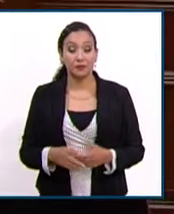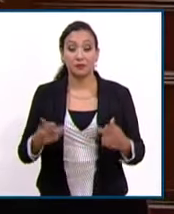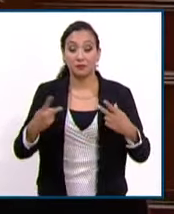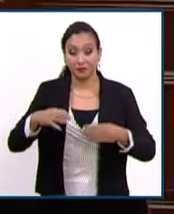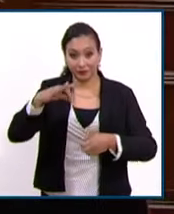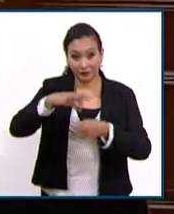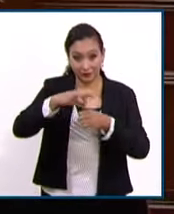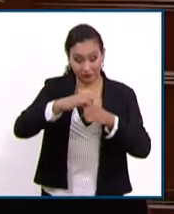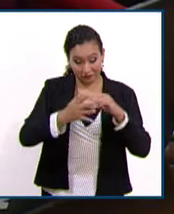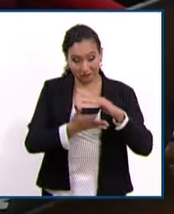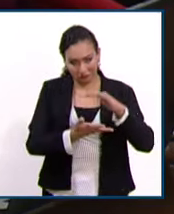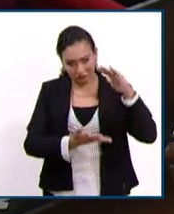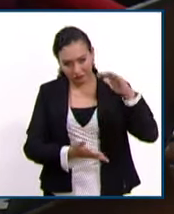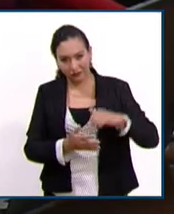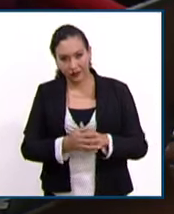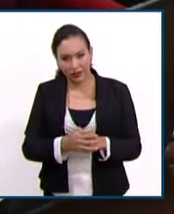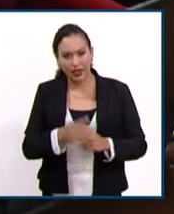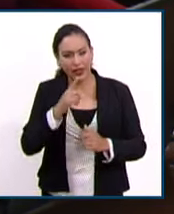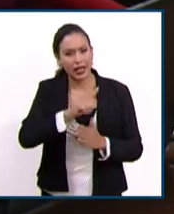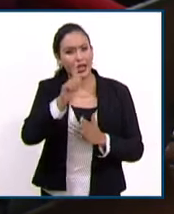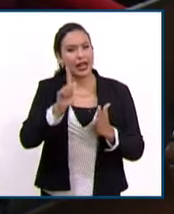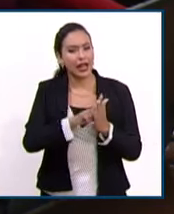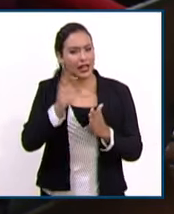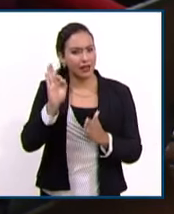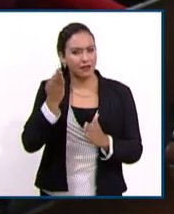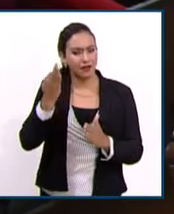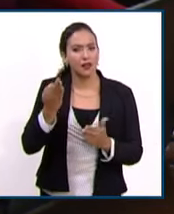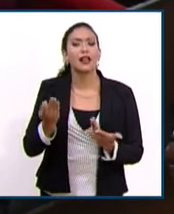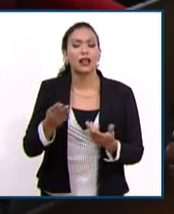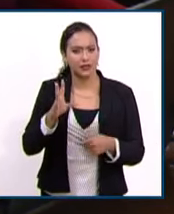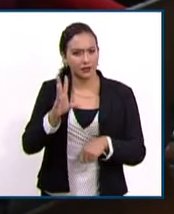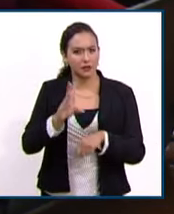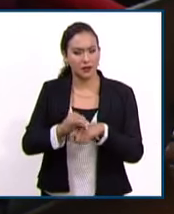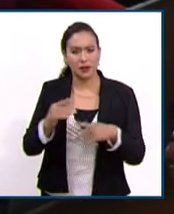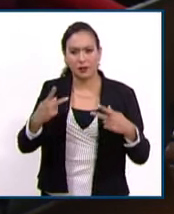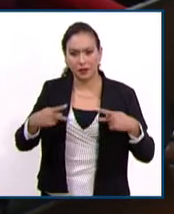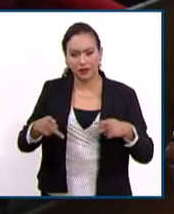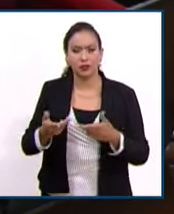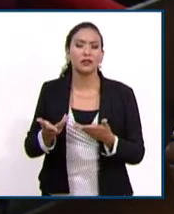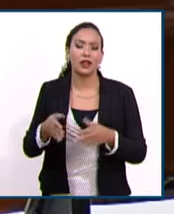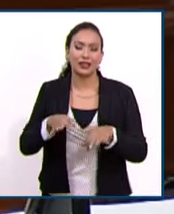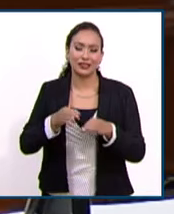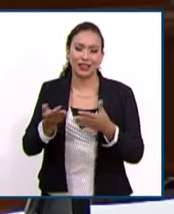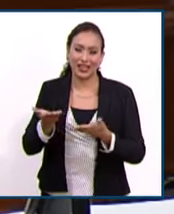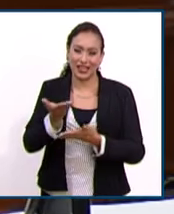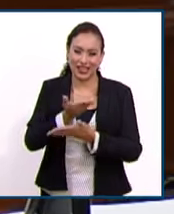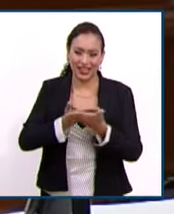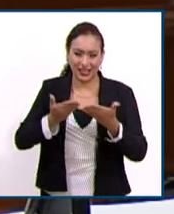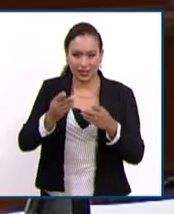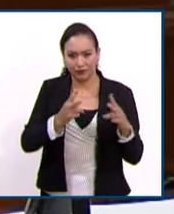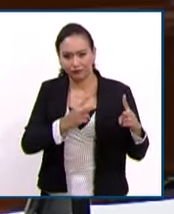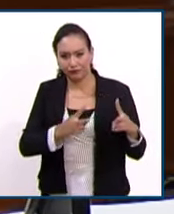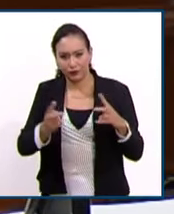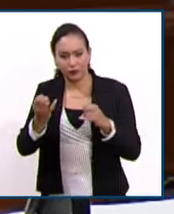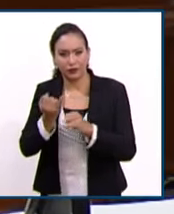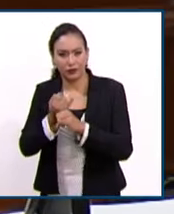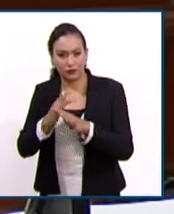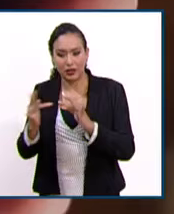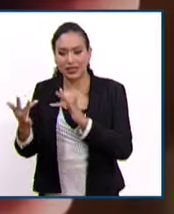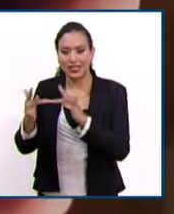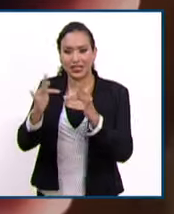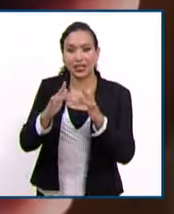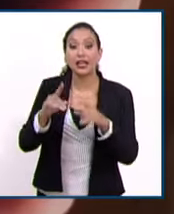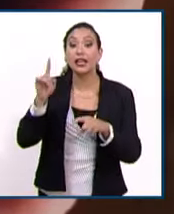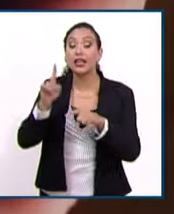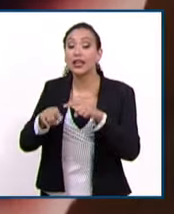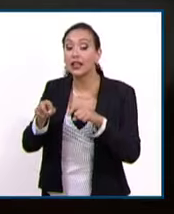votos, declaró válido el procedimiento de la Ley Federal que permite a los proveedores de servicios en línea, como buscadores y plataformas de redes sociales, retirar contenidos